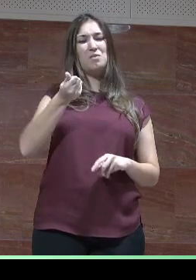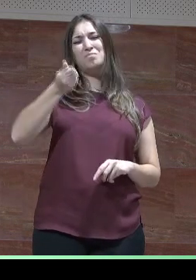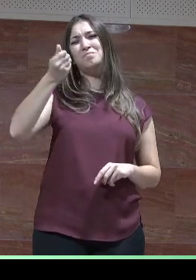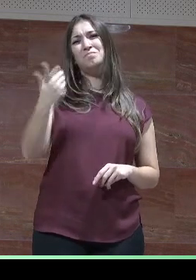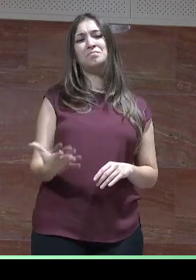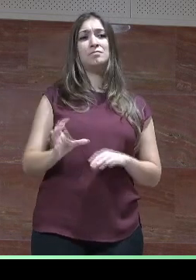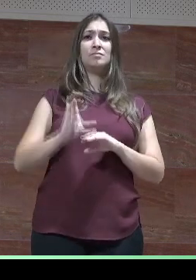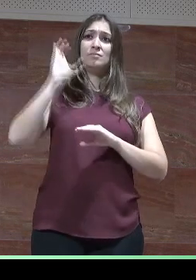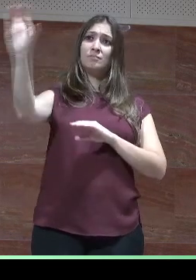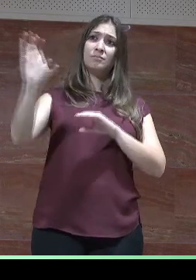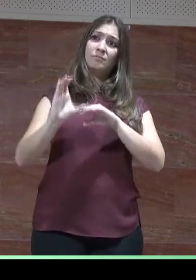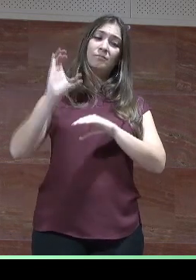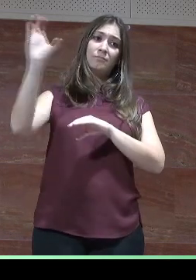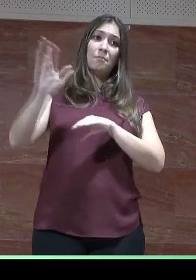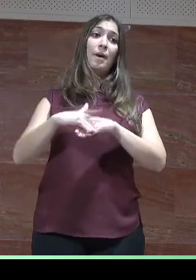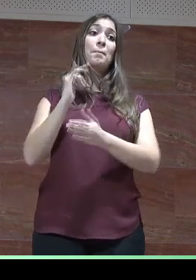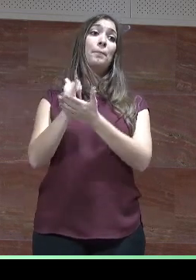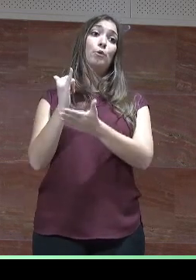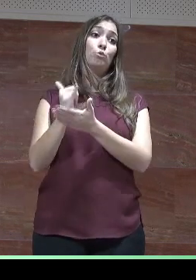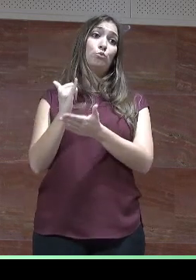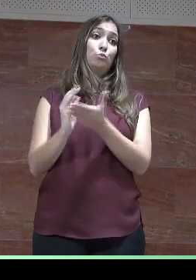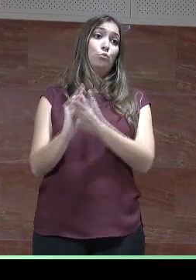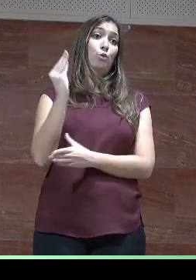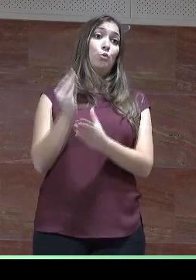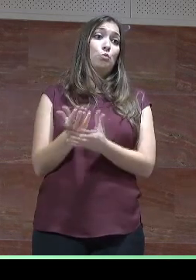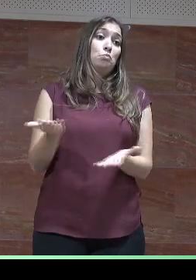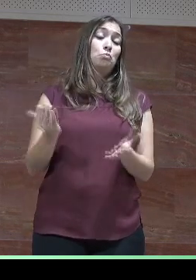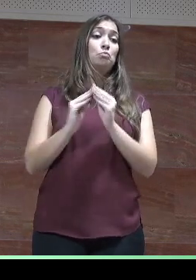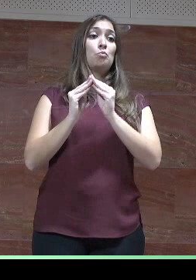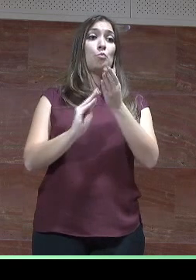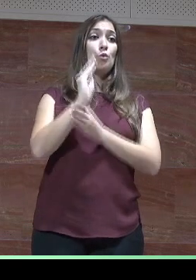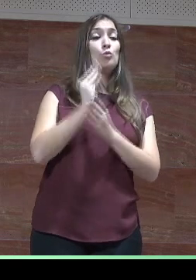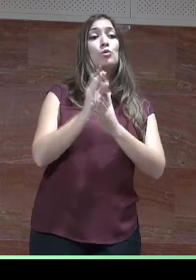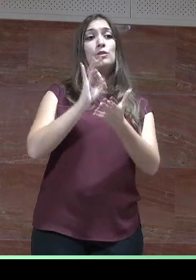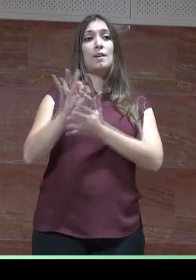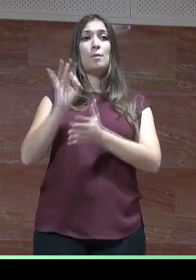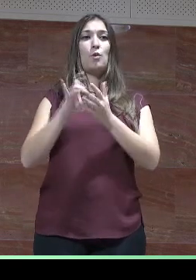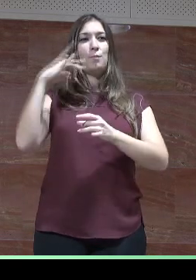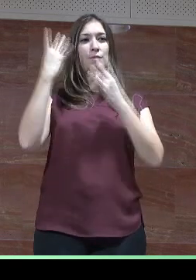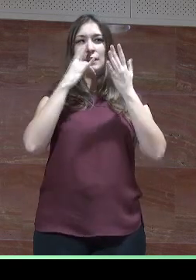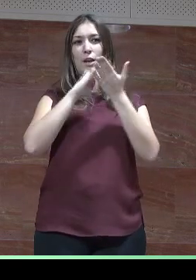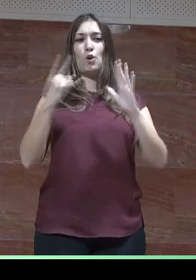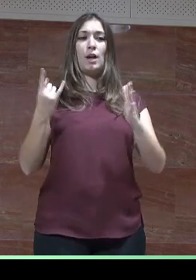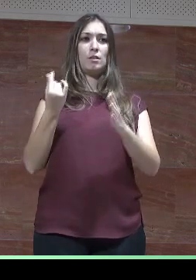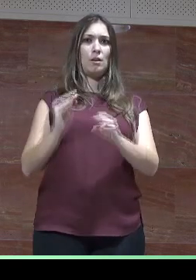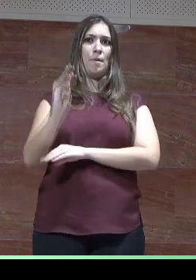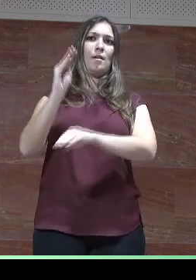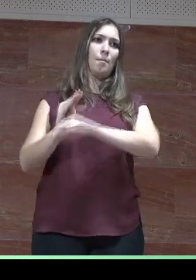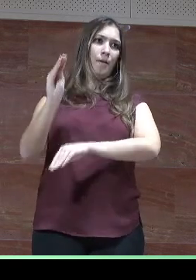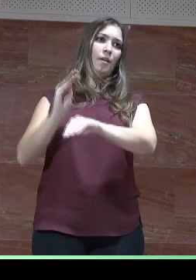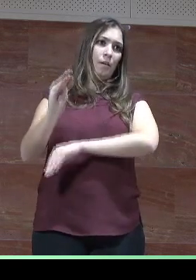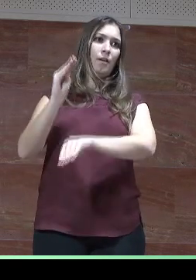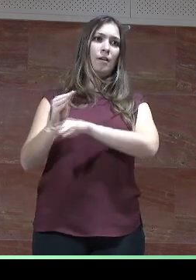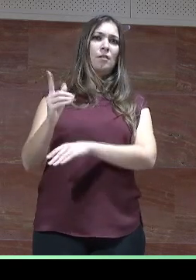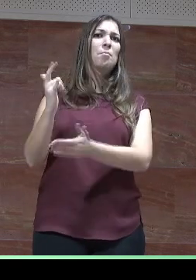inmensas cantidades de dinero al desarrollo de productos y servicios, de inventos tecnológicos y de pilotos.